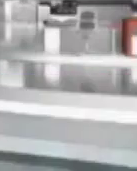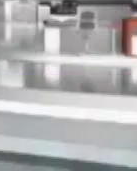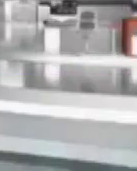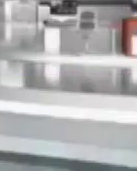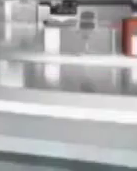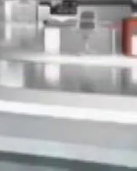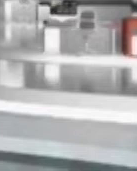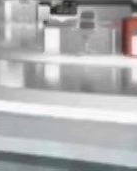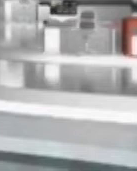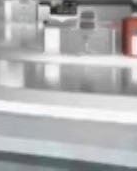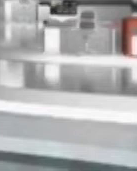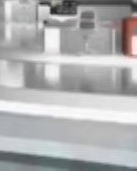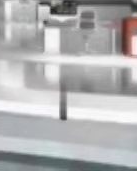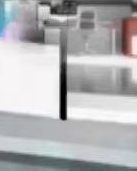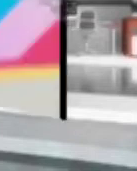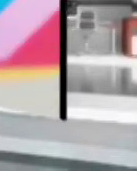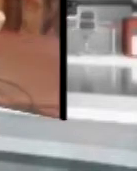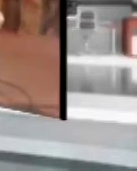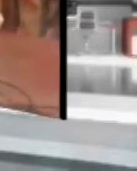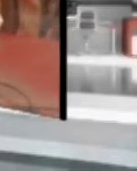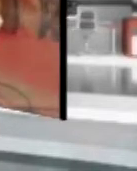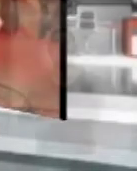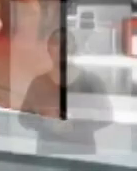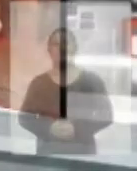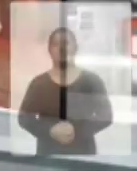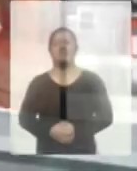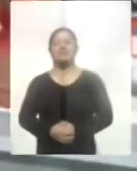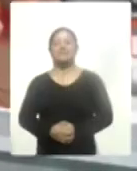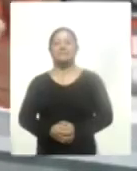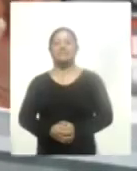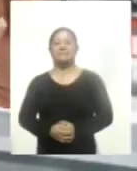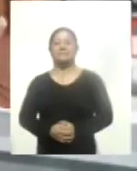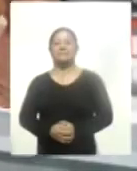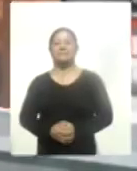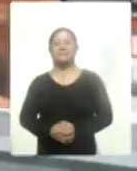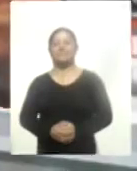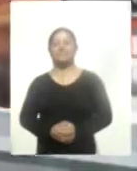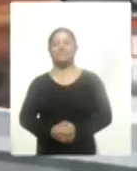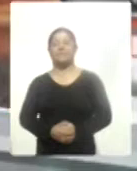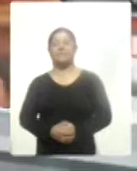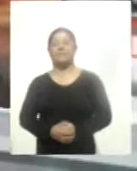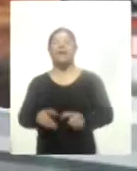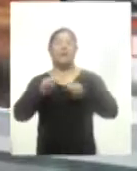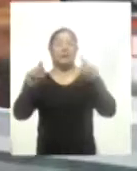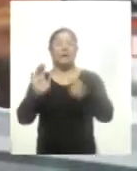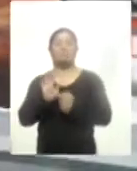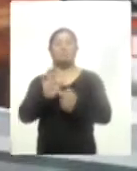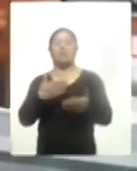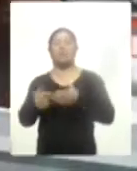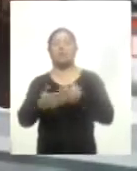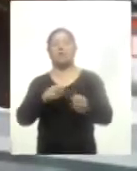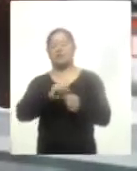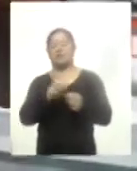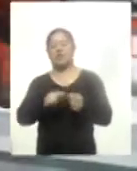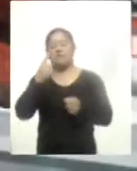Muy buenas tardes, hoy es jueves 10 de septiembre y esta es la información. Presentan en Tlaxcala modelo nacional para